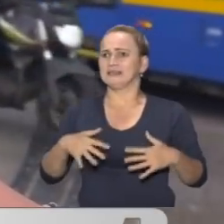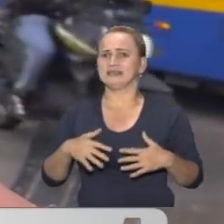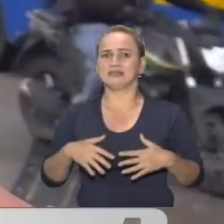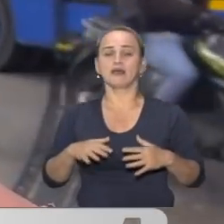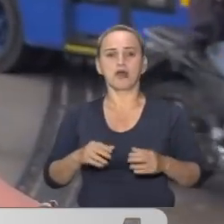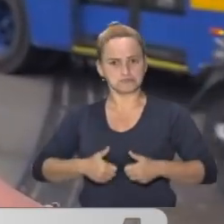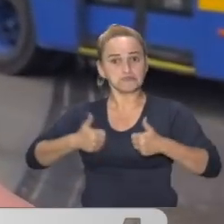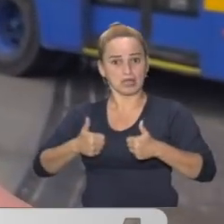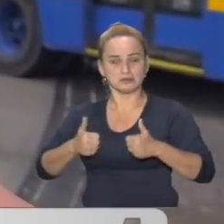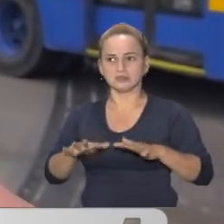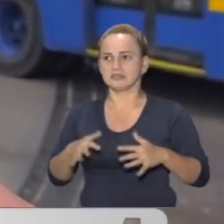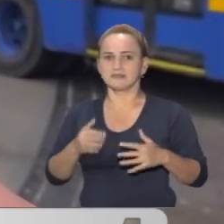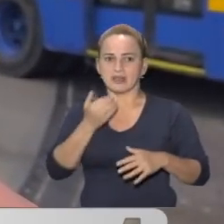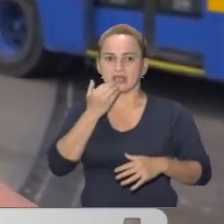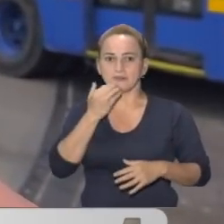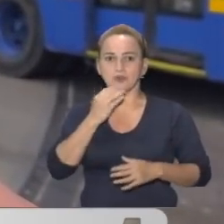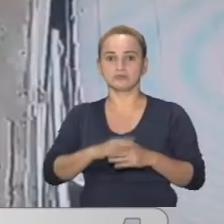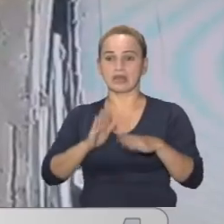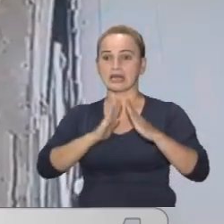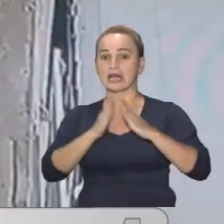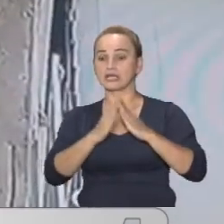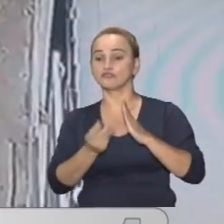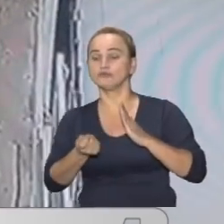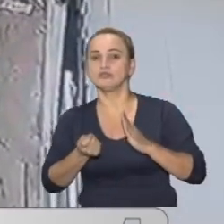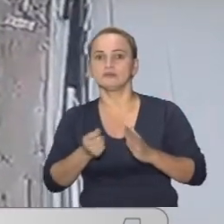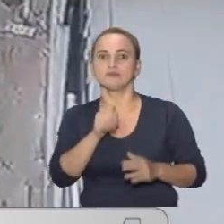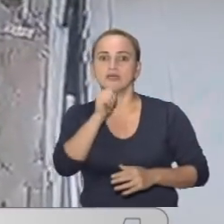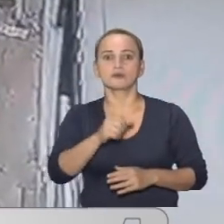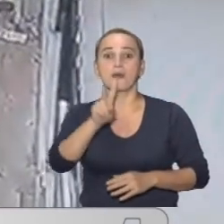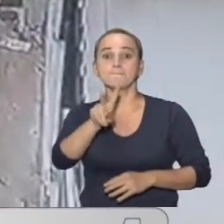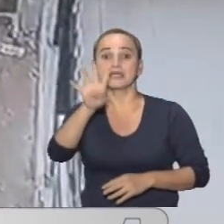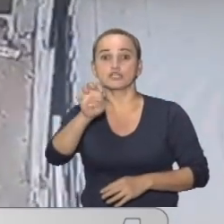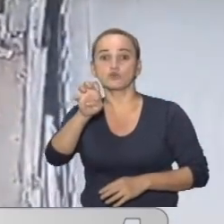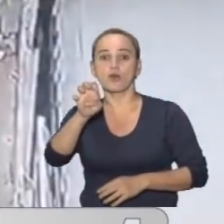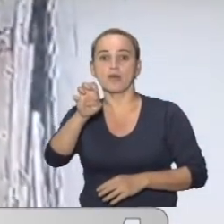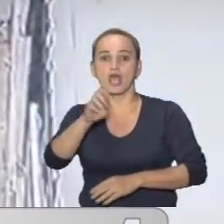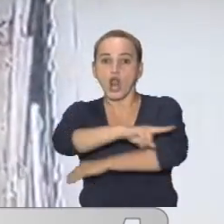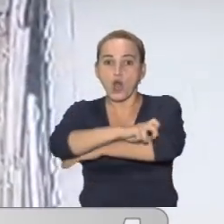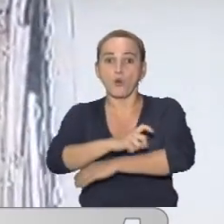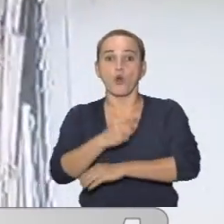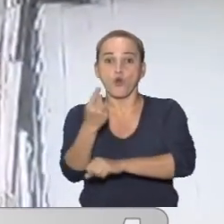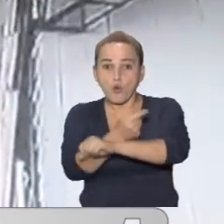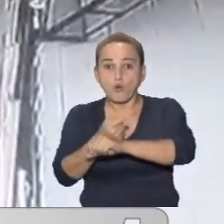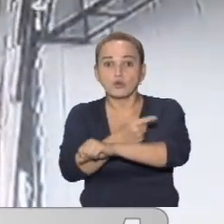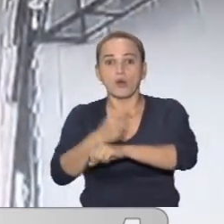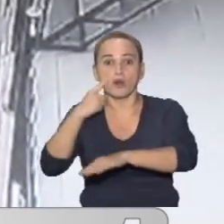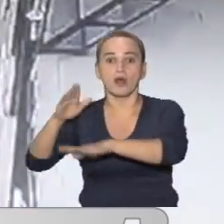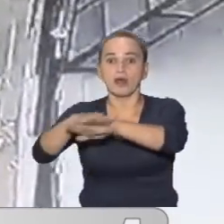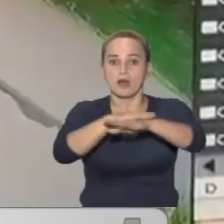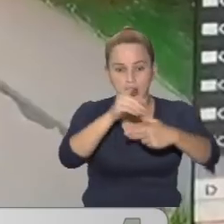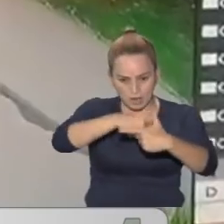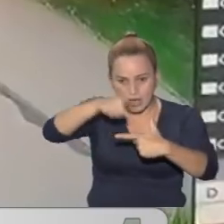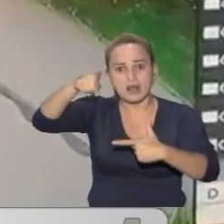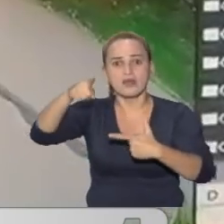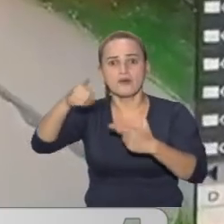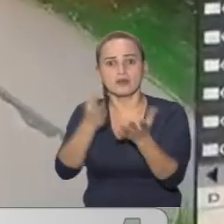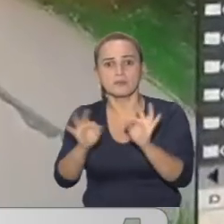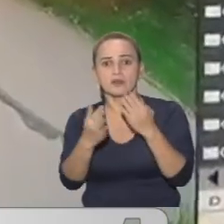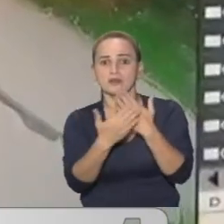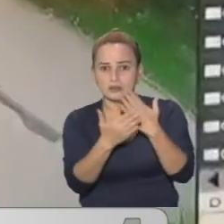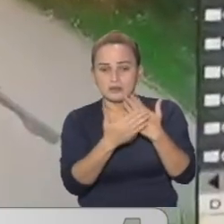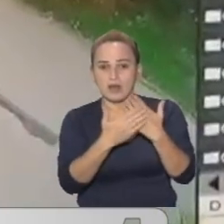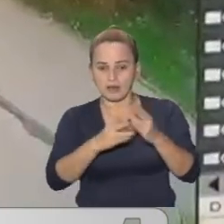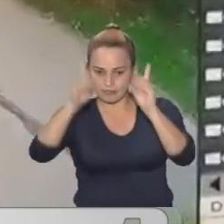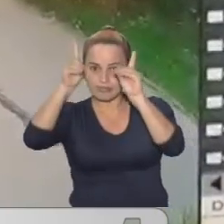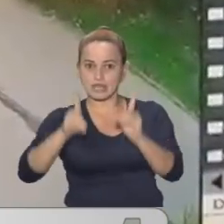en ningún lado, ni siquiera llegando a la casa. 29 robos por hora es la cifra que tiene en alerta las autoridades y por la que se